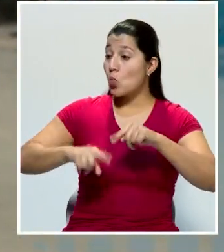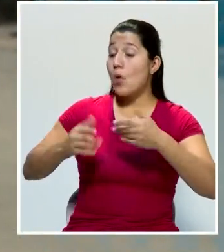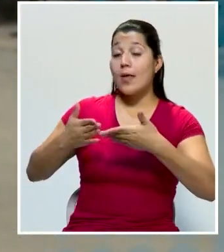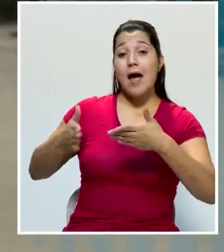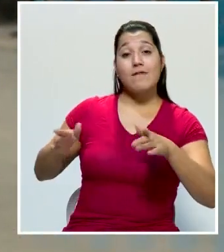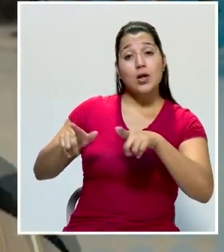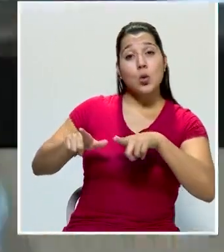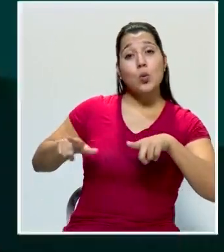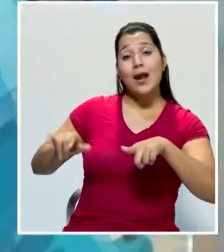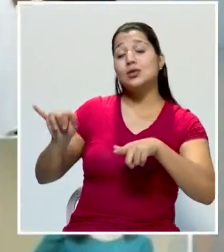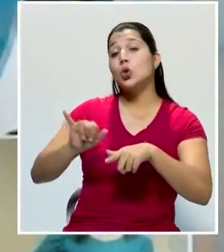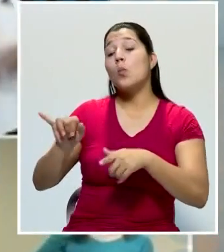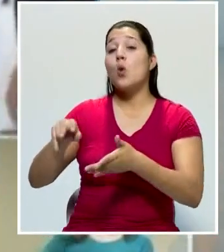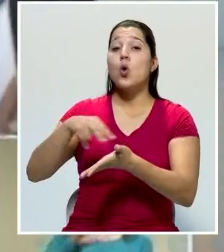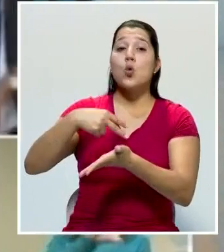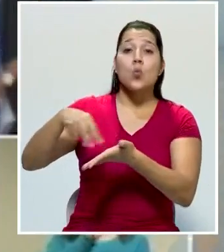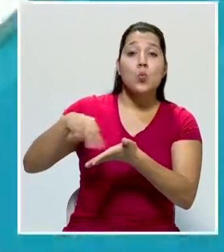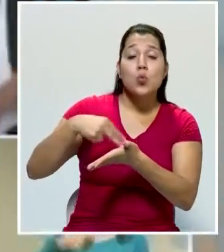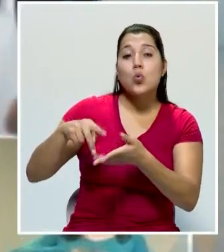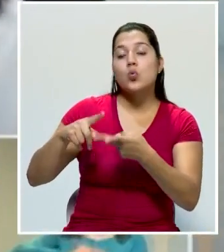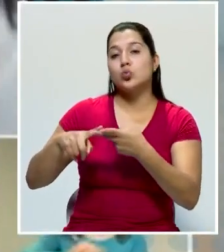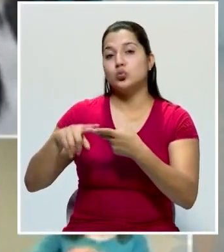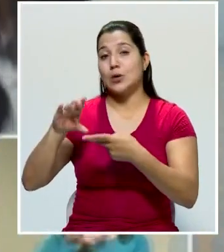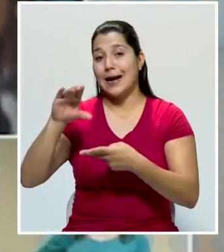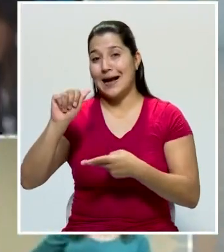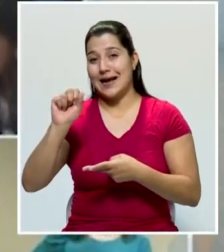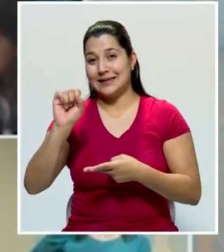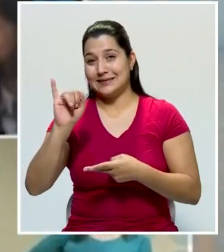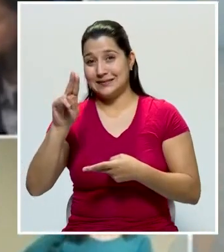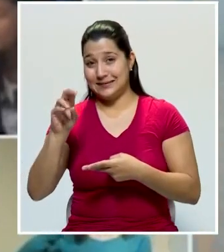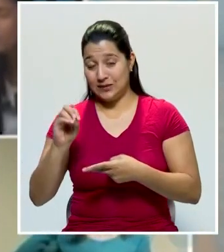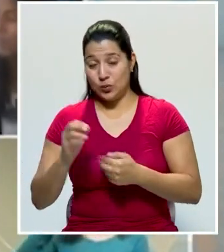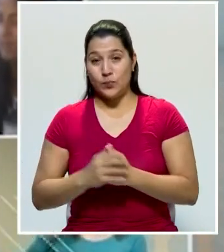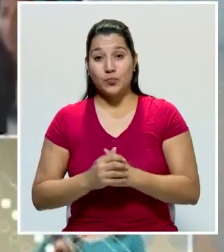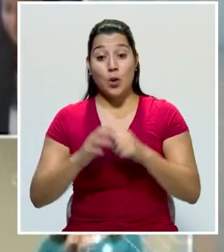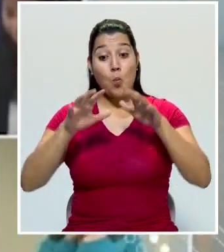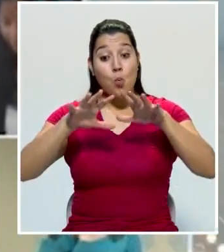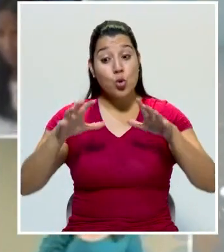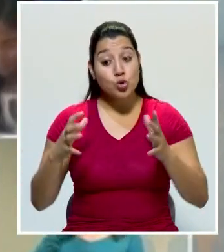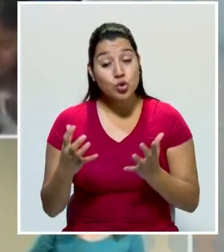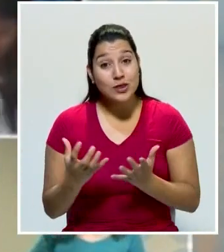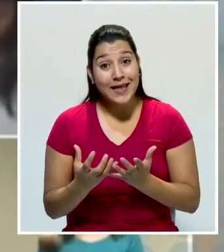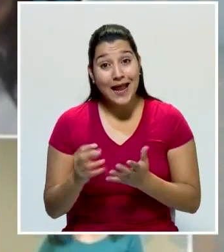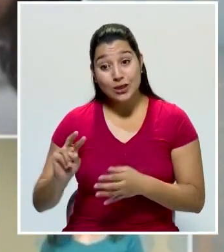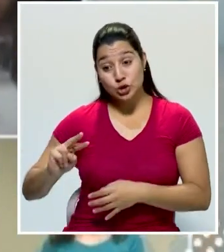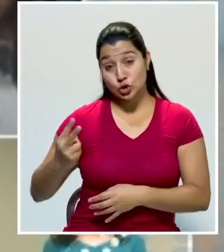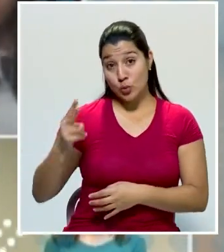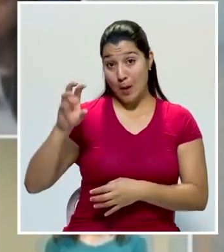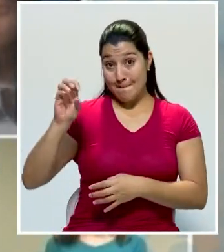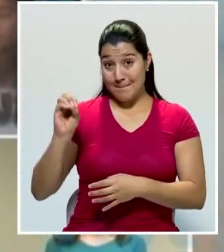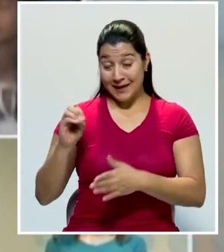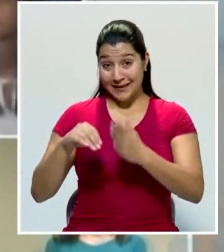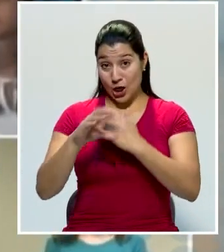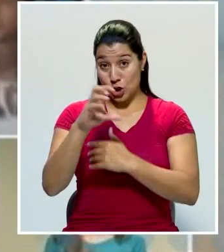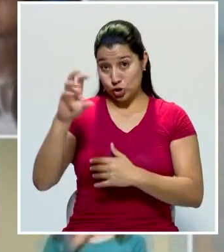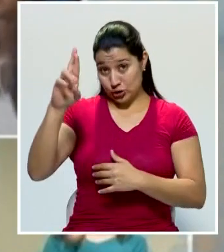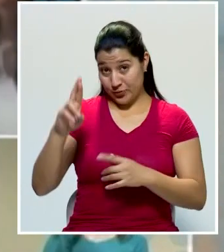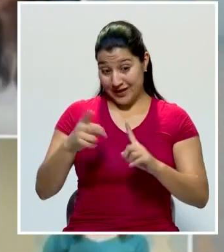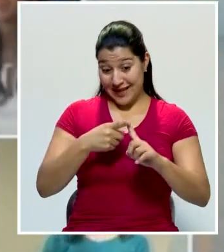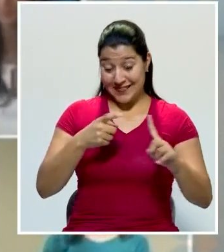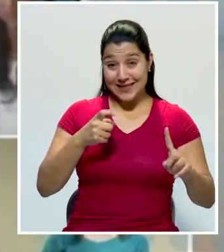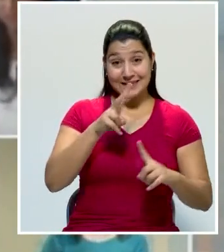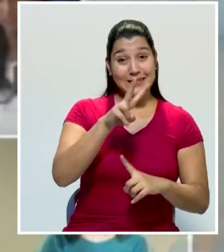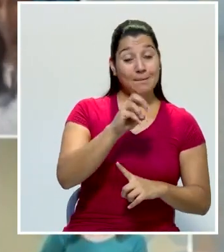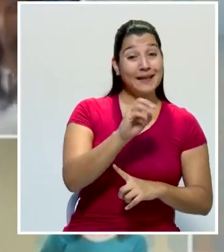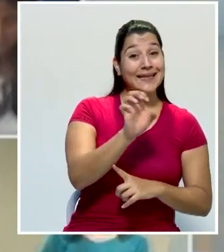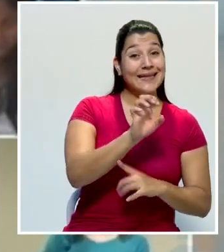y discotecas. Mundial Femenino Sub-20 que se disputará en el país será del 20 de enero